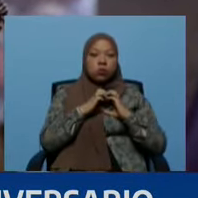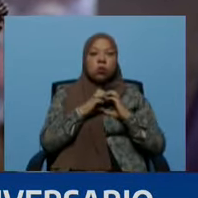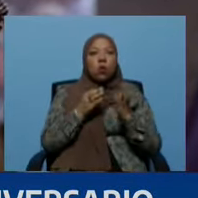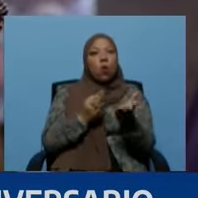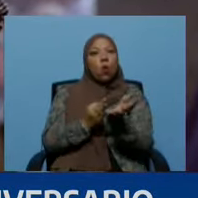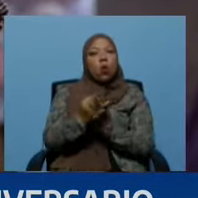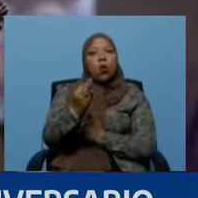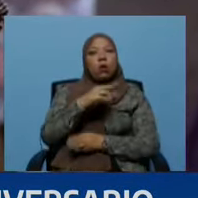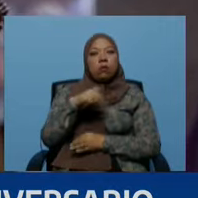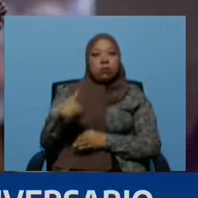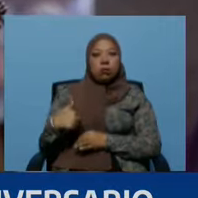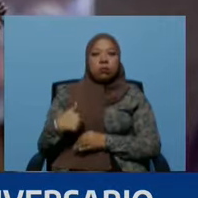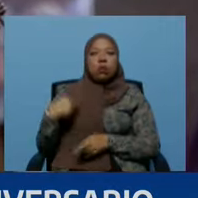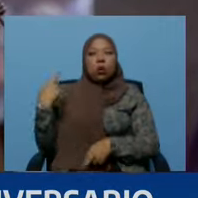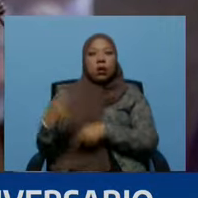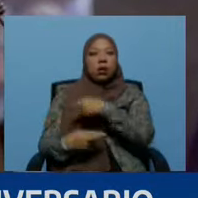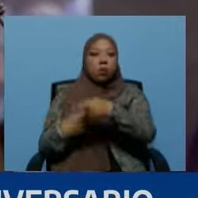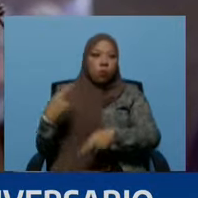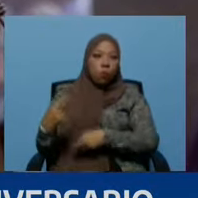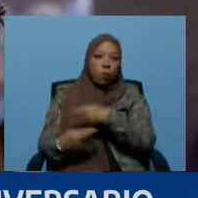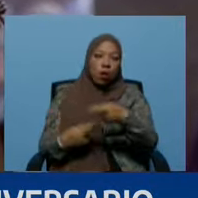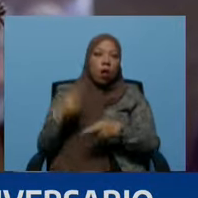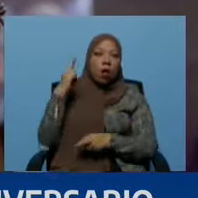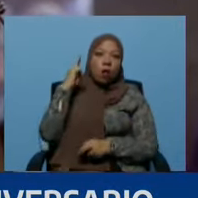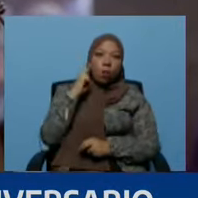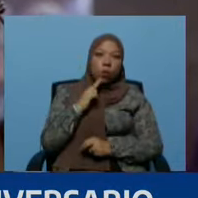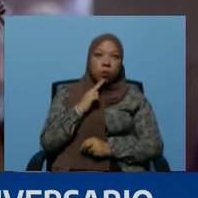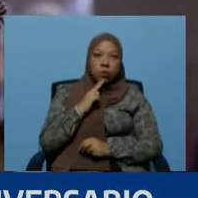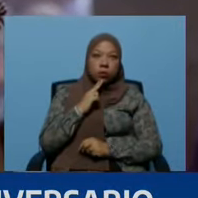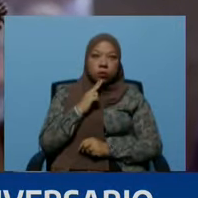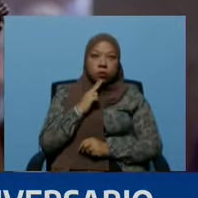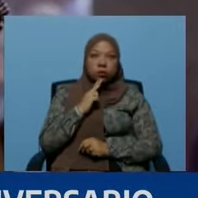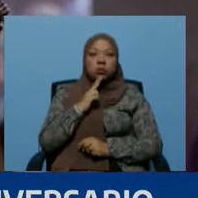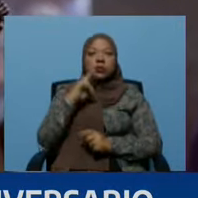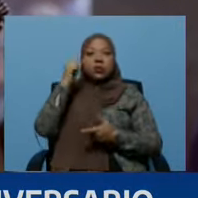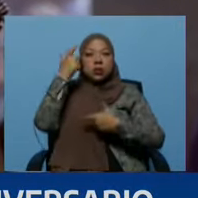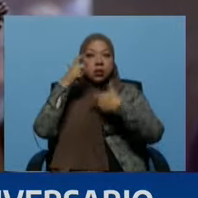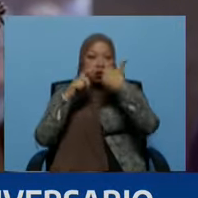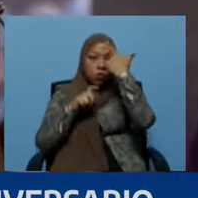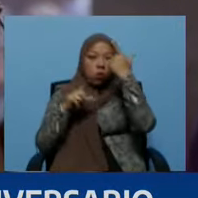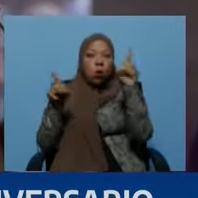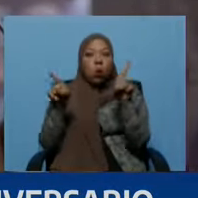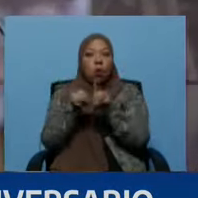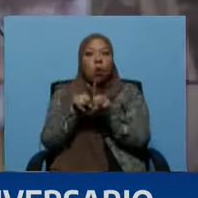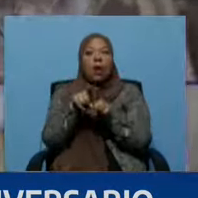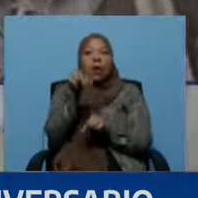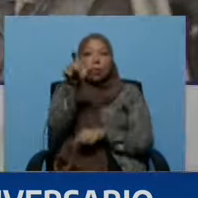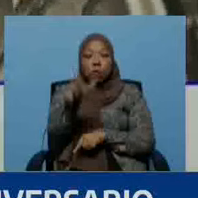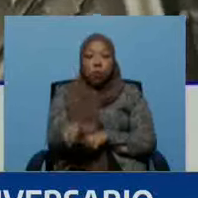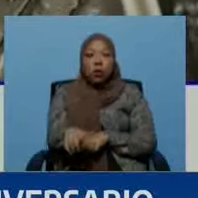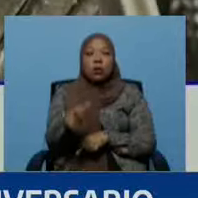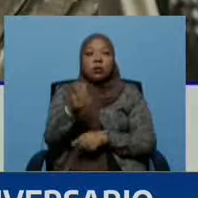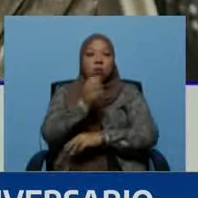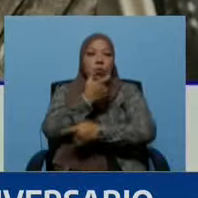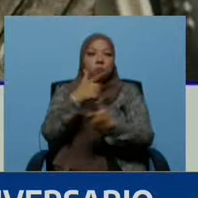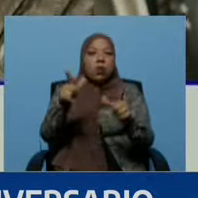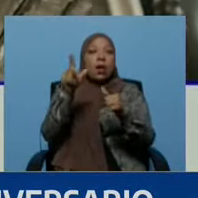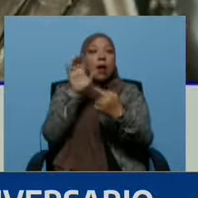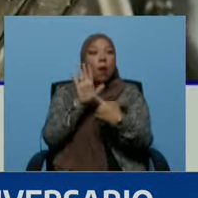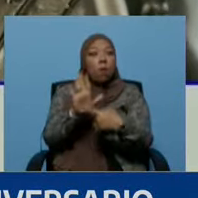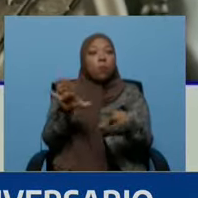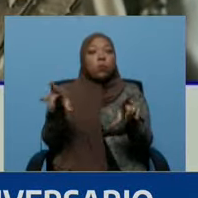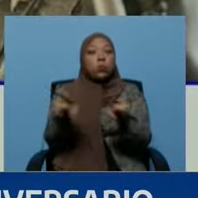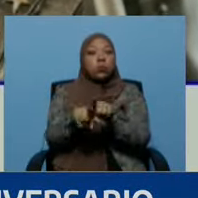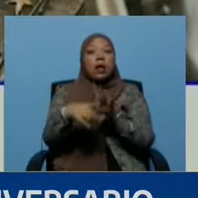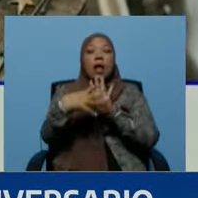usted y a la Revolución Bolivariana. Mi comandante jefe, esta pieza inmortaliza su imagen,